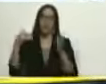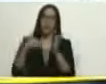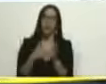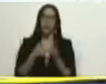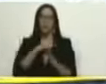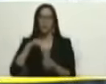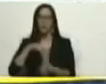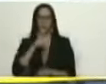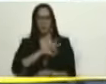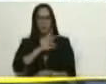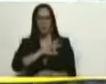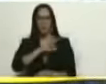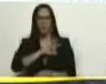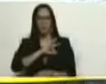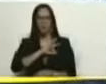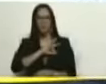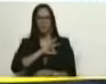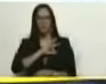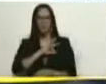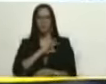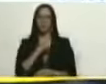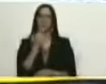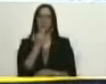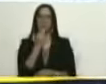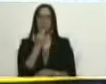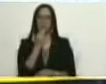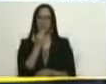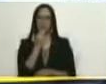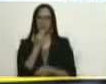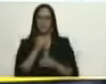nuestra sociedad. Recientemente